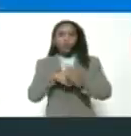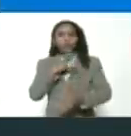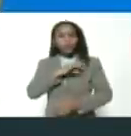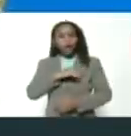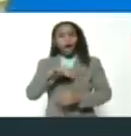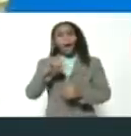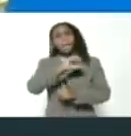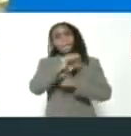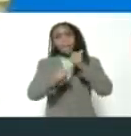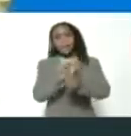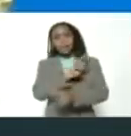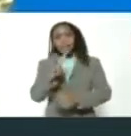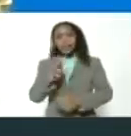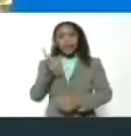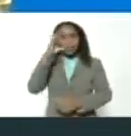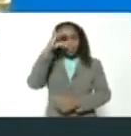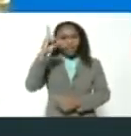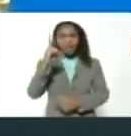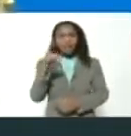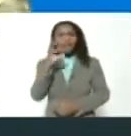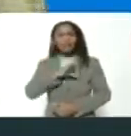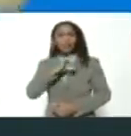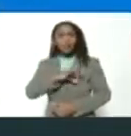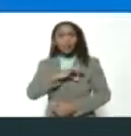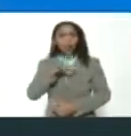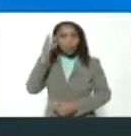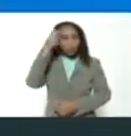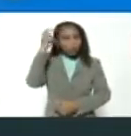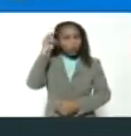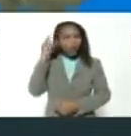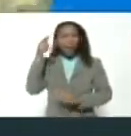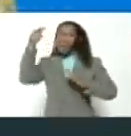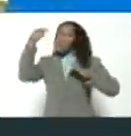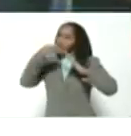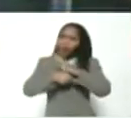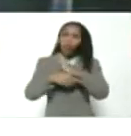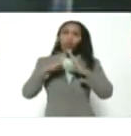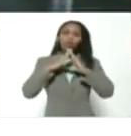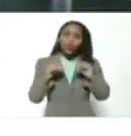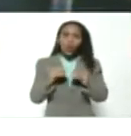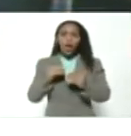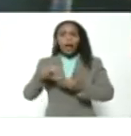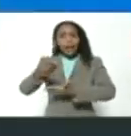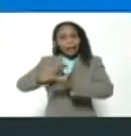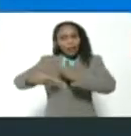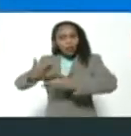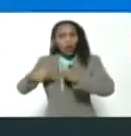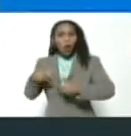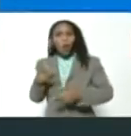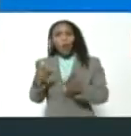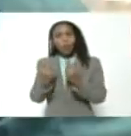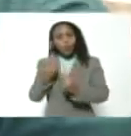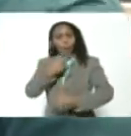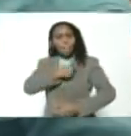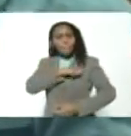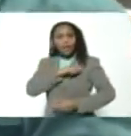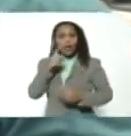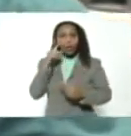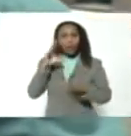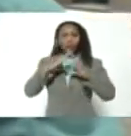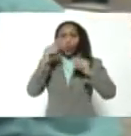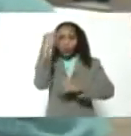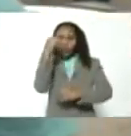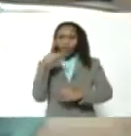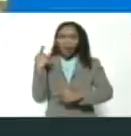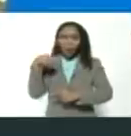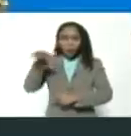vicepresidenta Delcy Rodríguez, señor canciller Jorge Arriazo, a fondo todas las relaciones con España, a todo nivel, lo que haya por